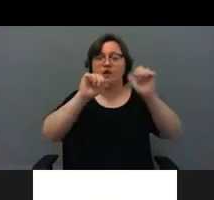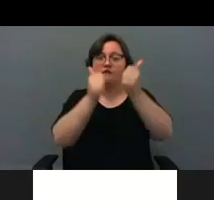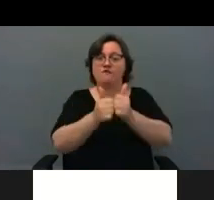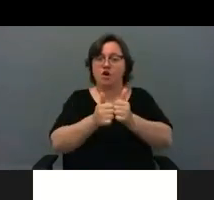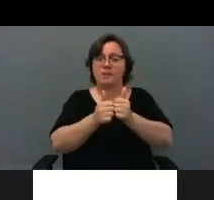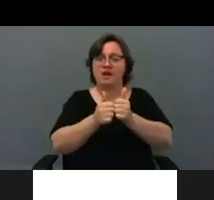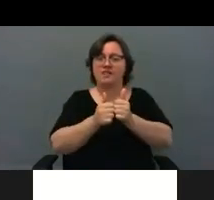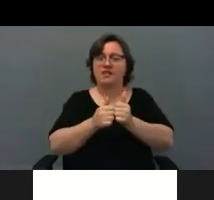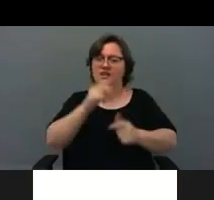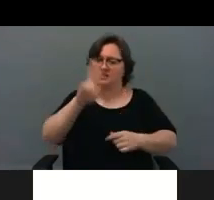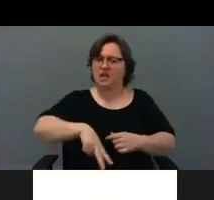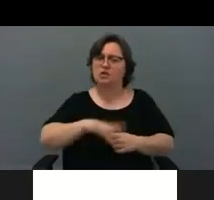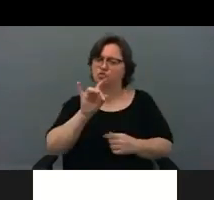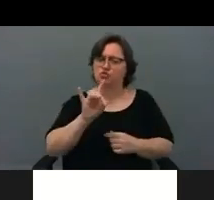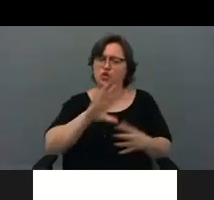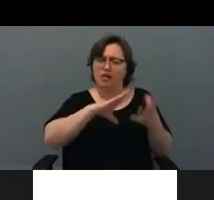su forma de ser, sí.